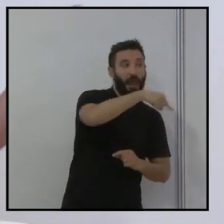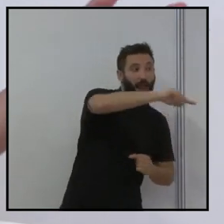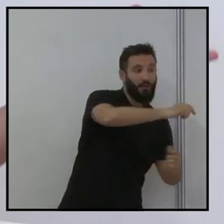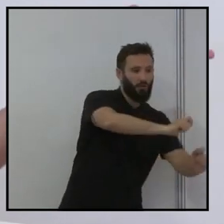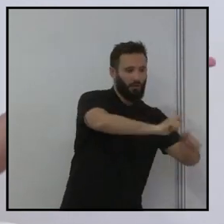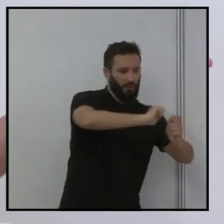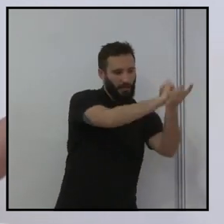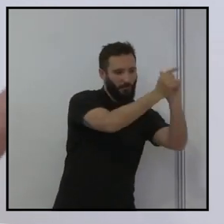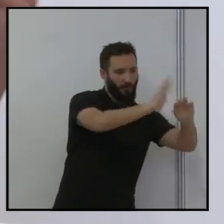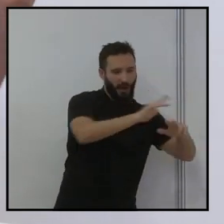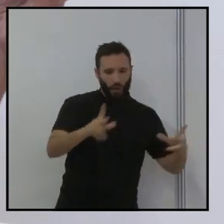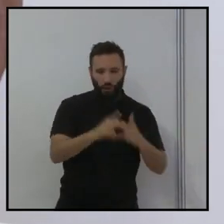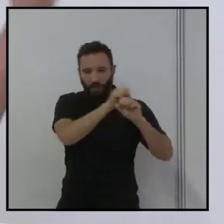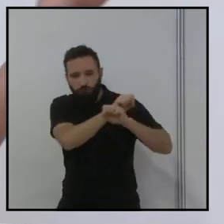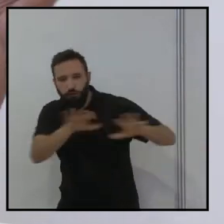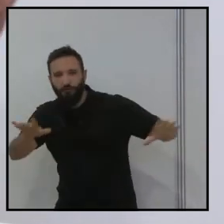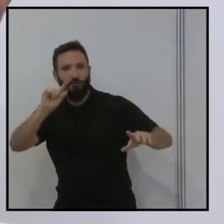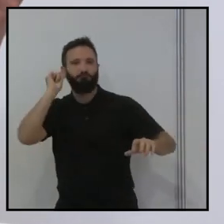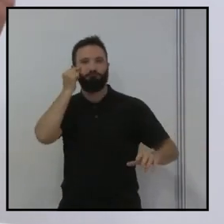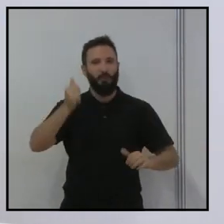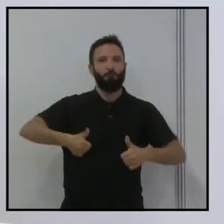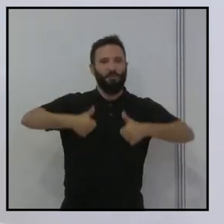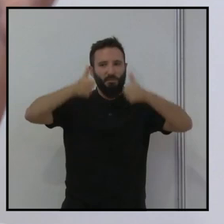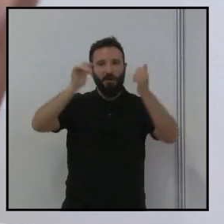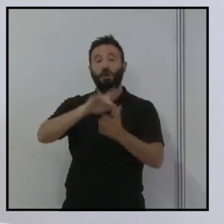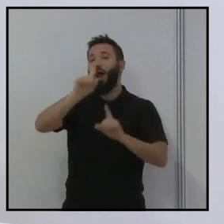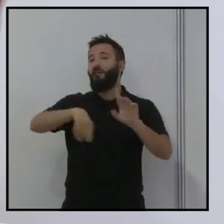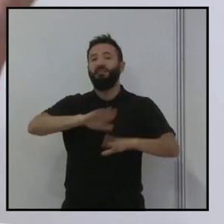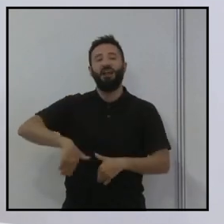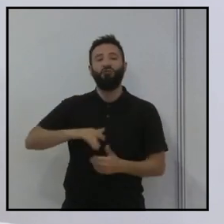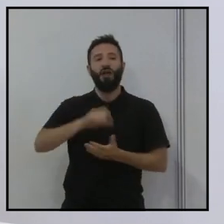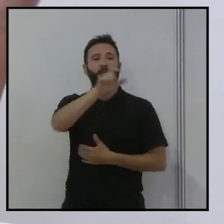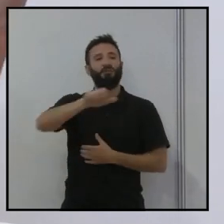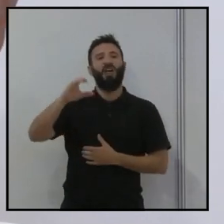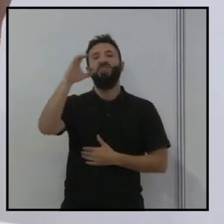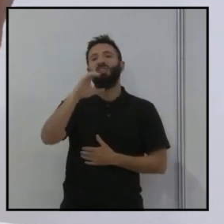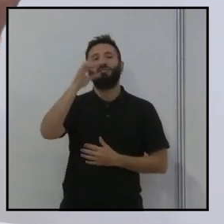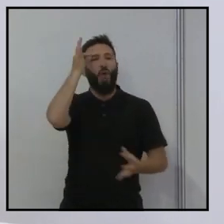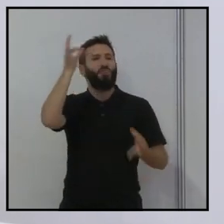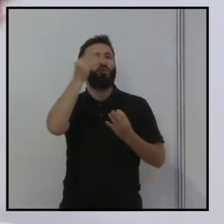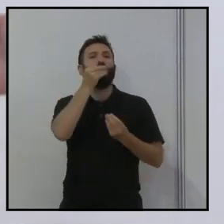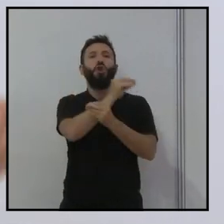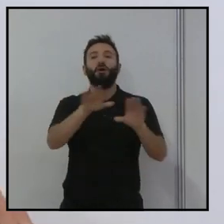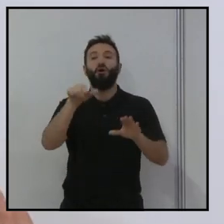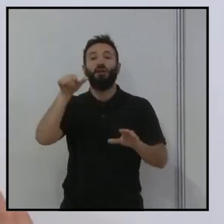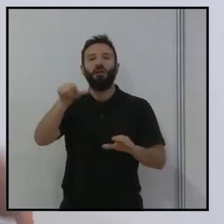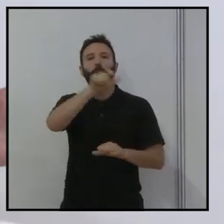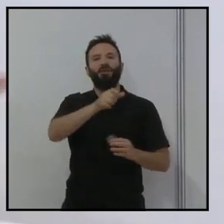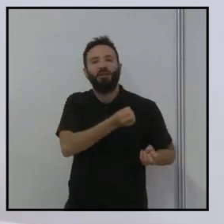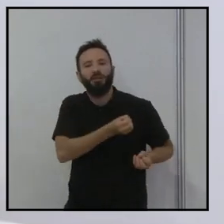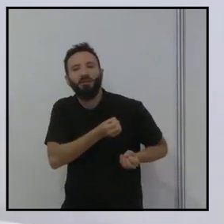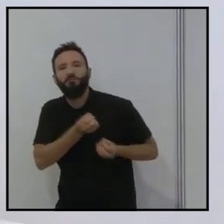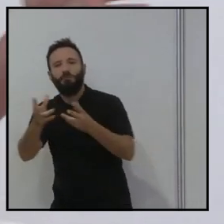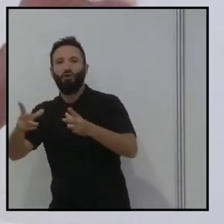porque el problema es que quien tiene la razón o quienes son los mejores científicos, tienen los mejores datos o las mejores ideas, ¿cómo llegan a la gente? Porque ellos